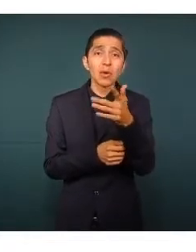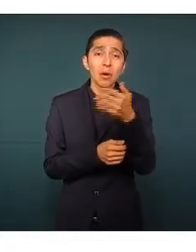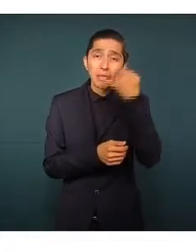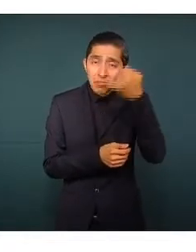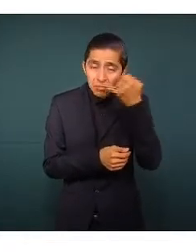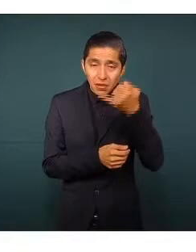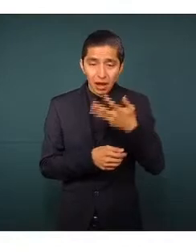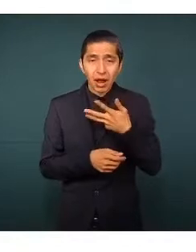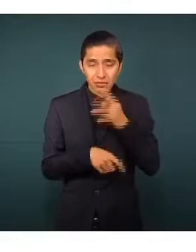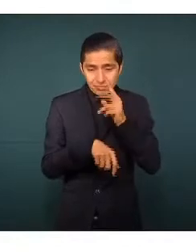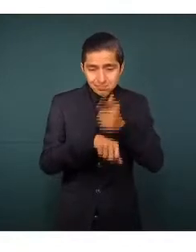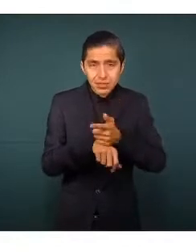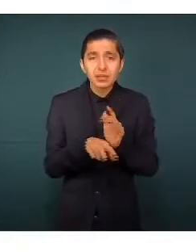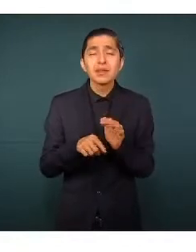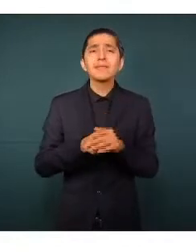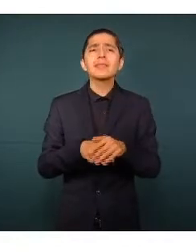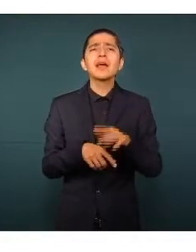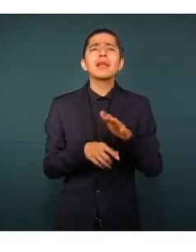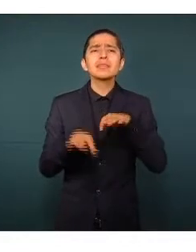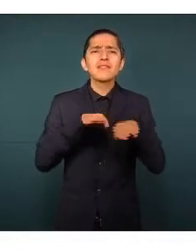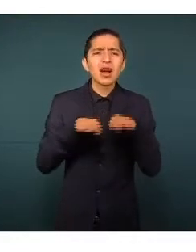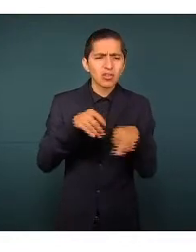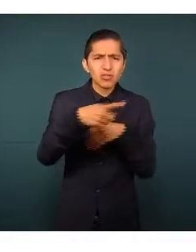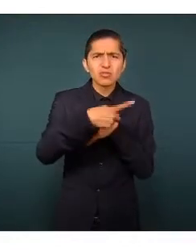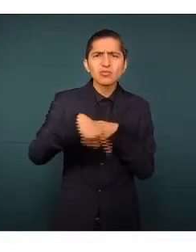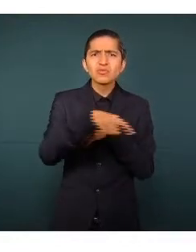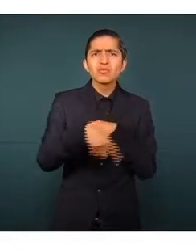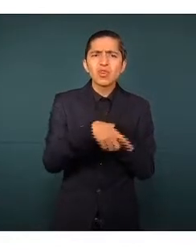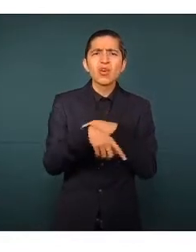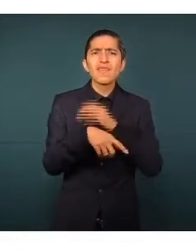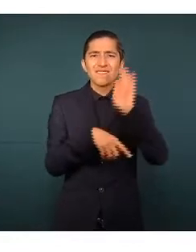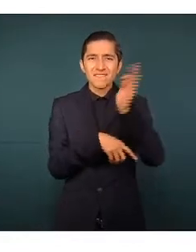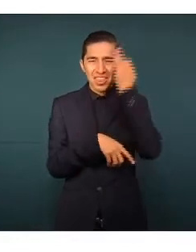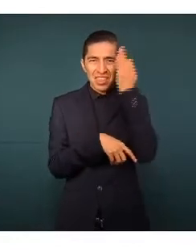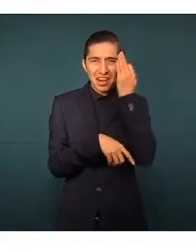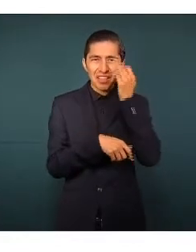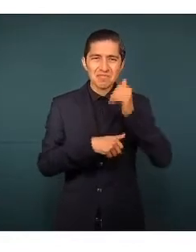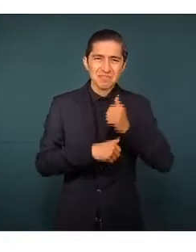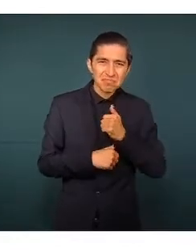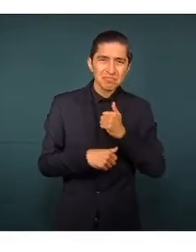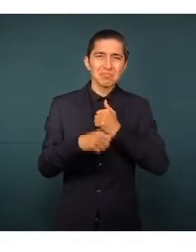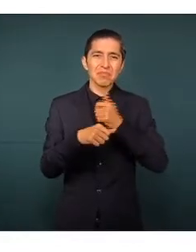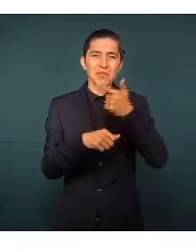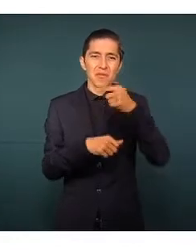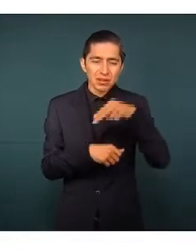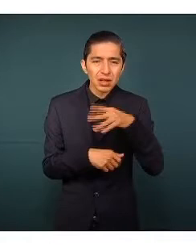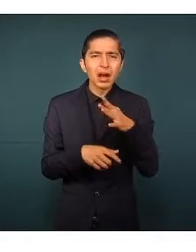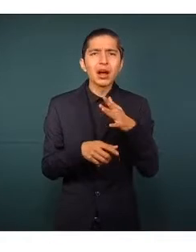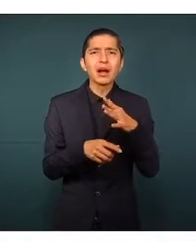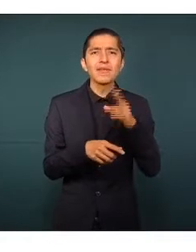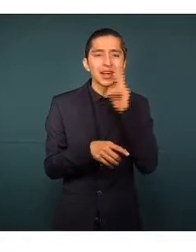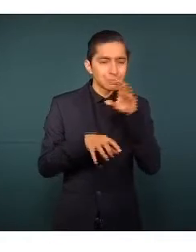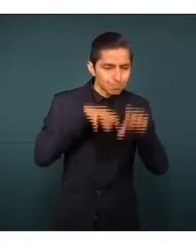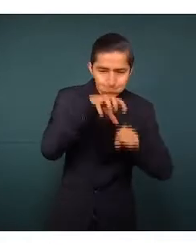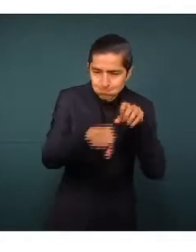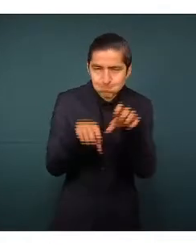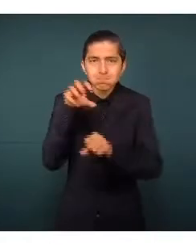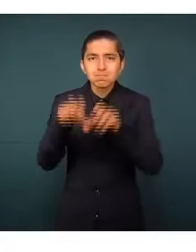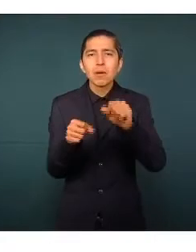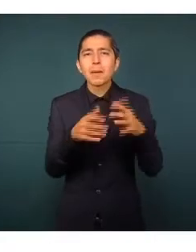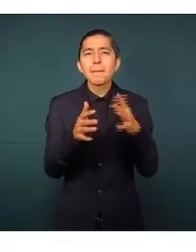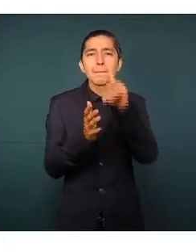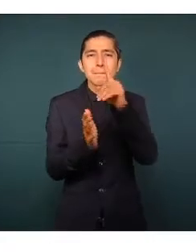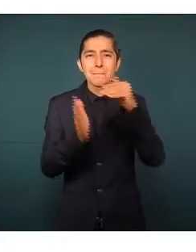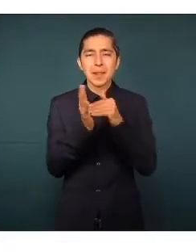trabajo de las fuerzas federales lo podemos observar aquí en los aseguramientos, en donde hay casi